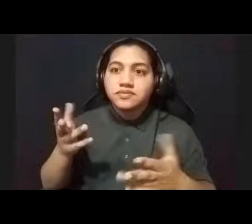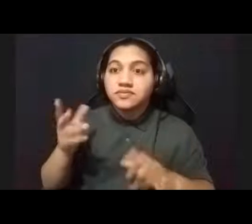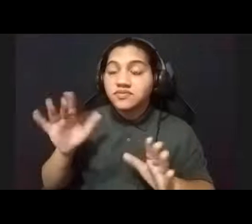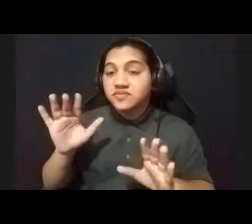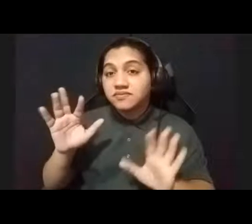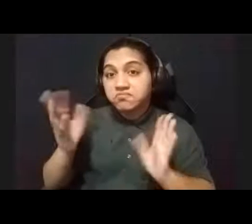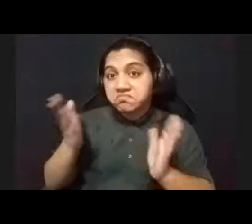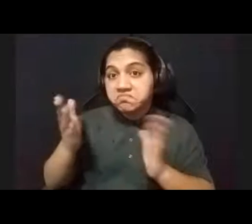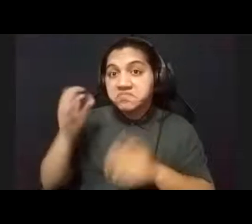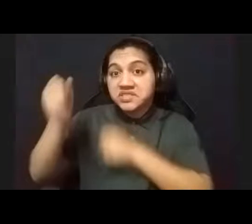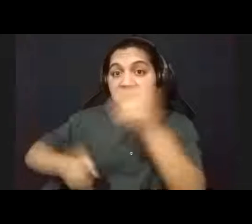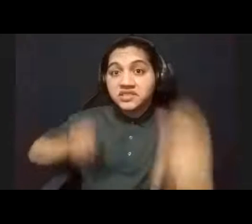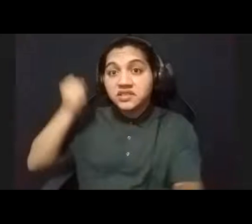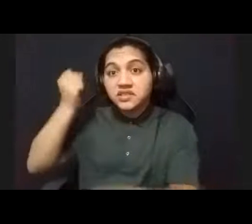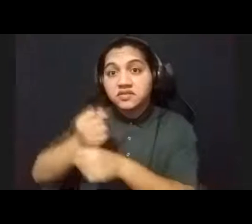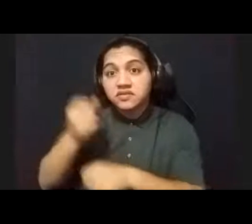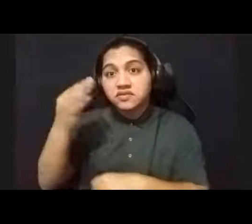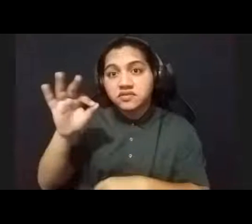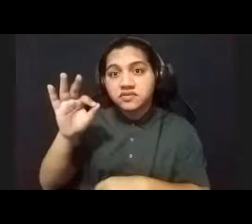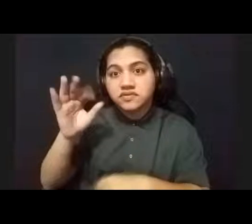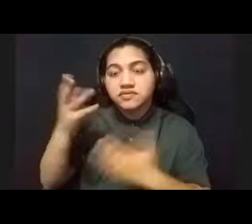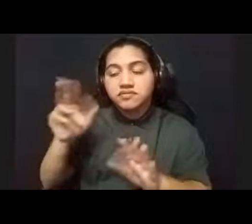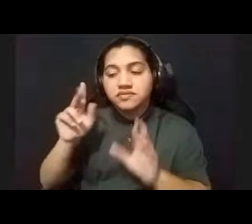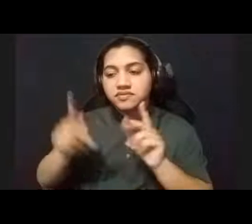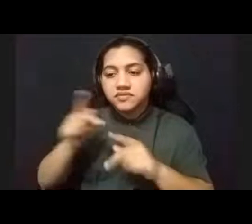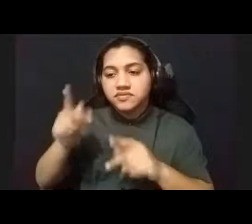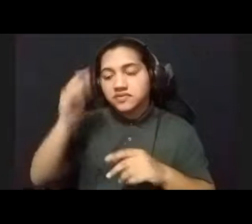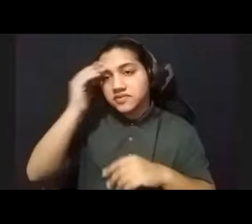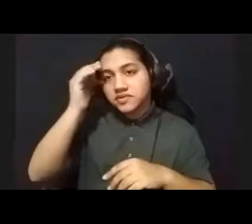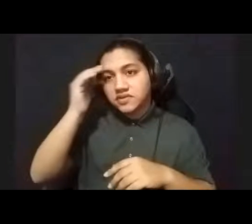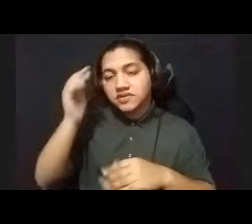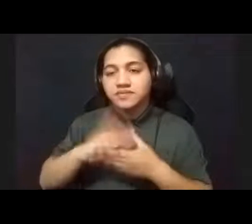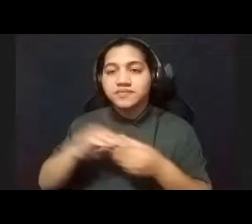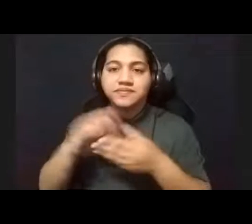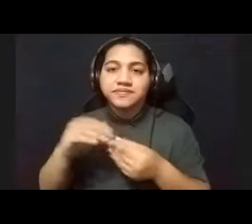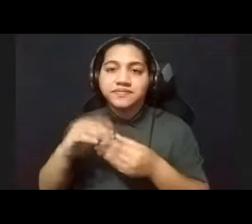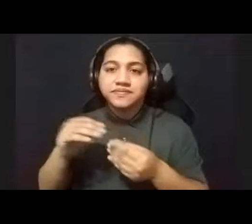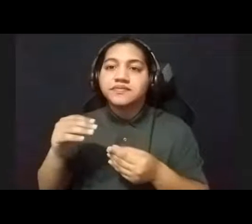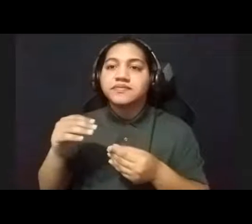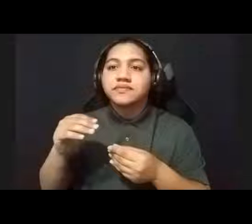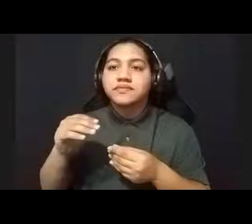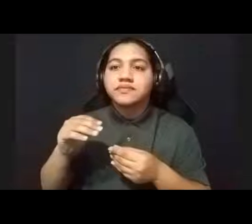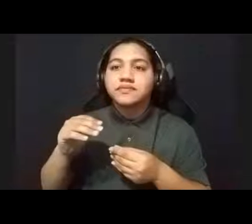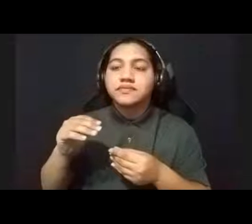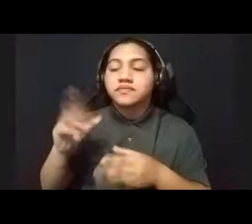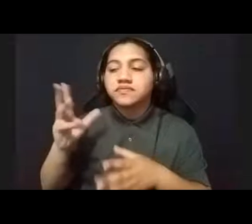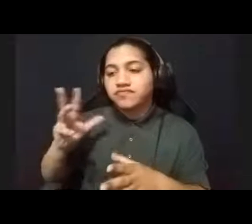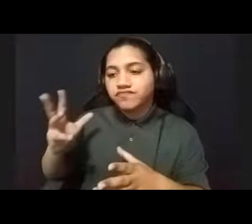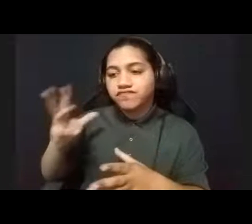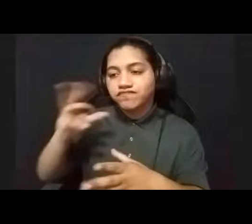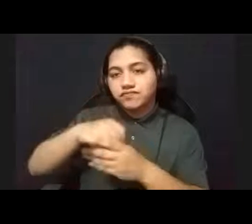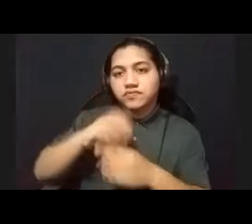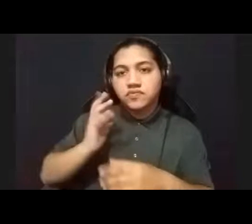XIX, seguramente la gente ya lo contaba. Y se incorporó a nuestro folclore y